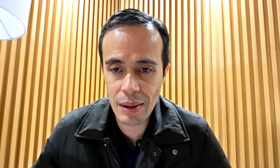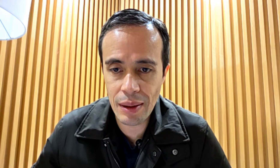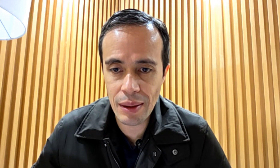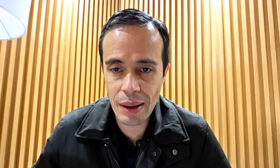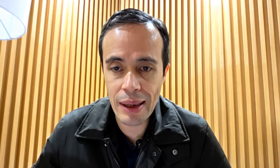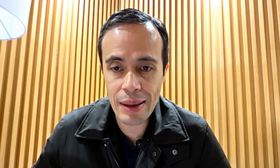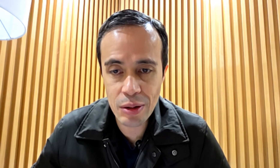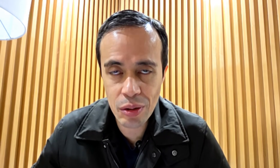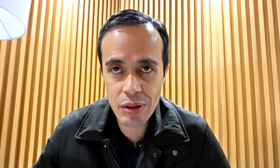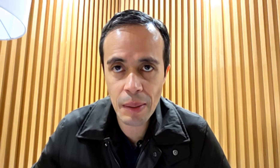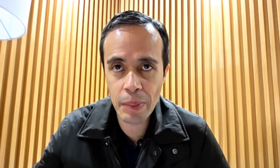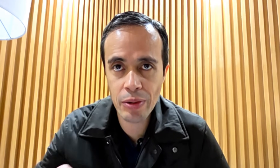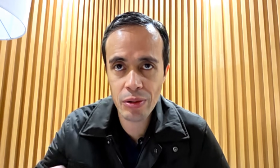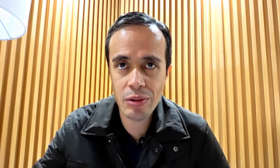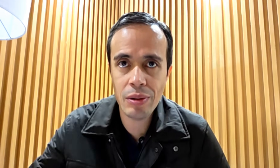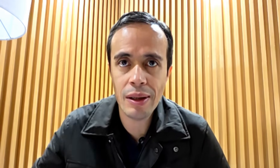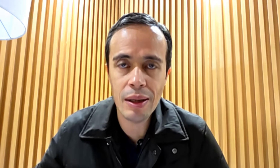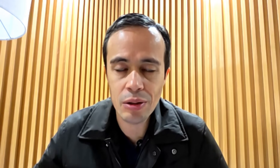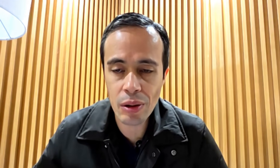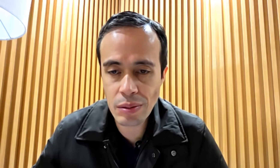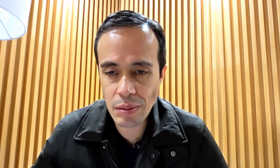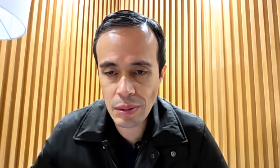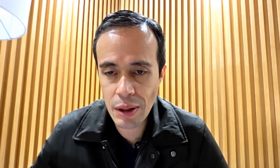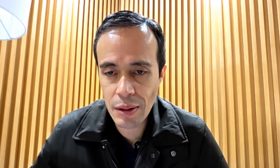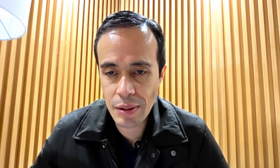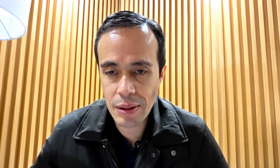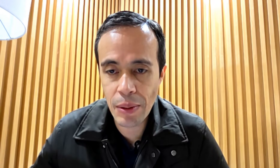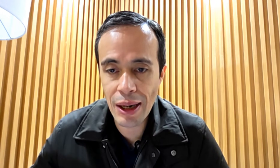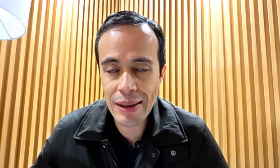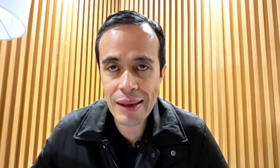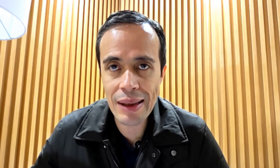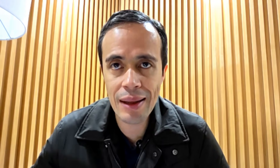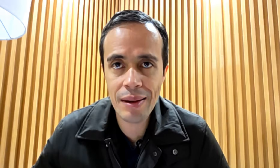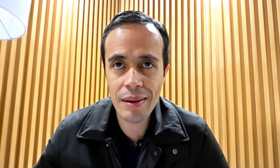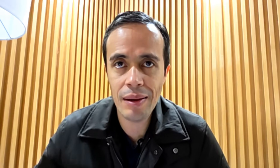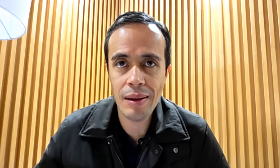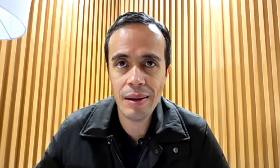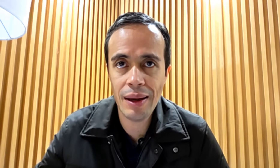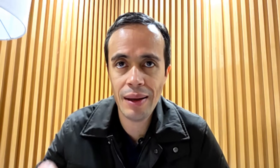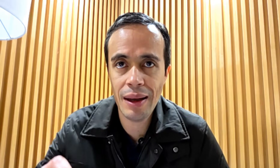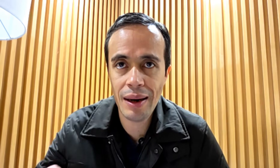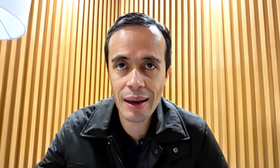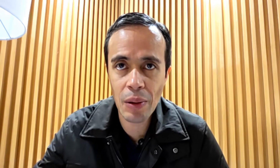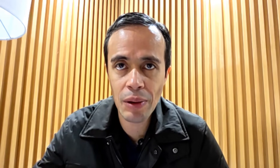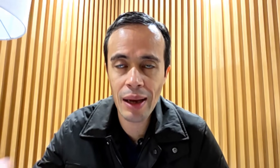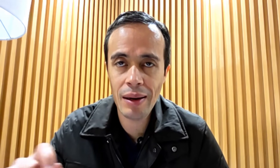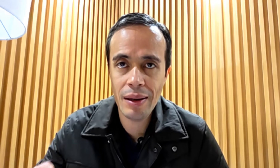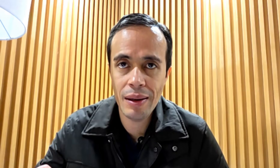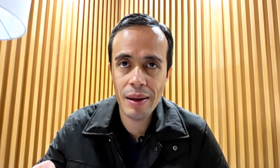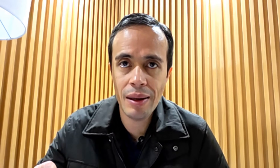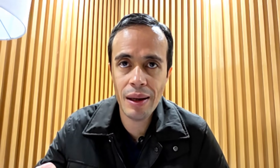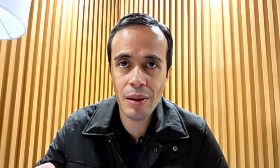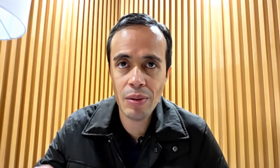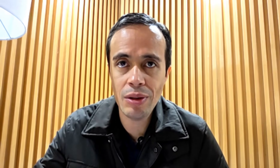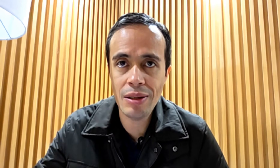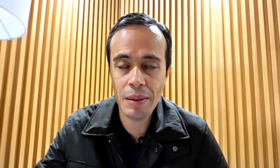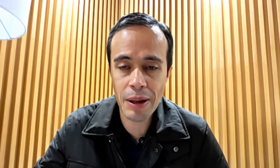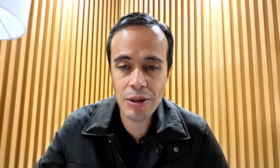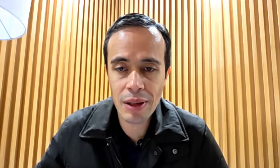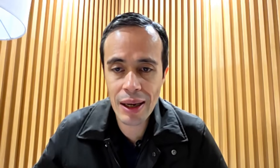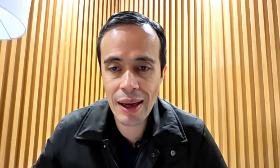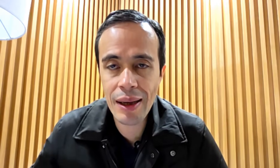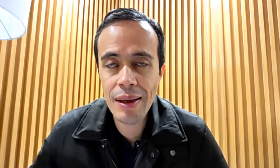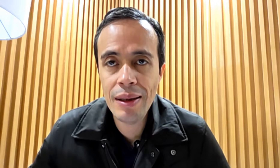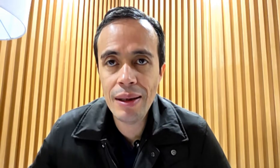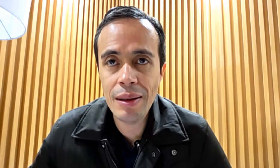eh, en estos tiempos que son de volatilidad, deje de recaudar y entonces el